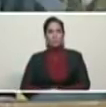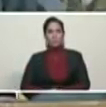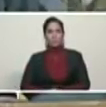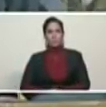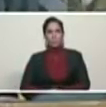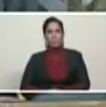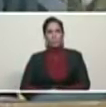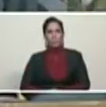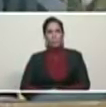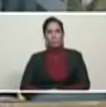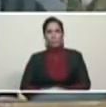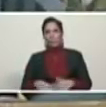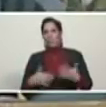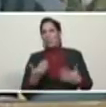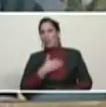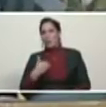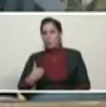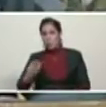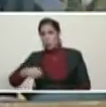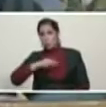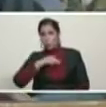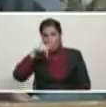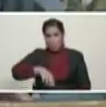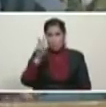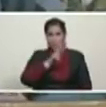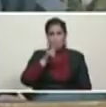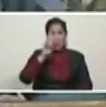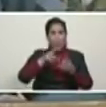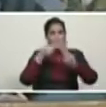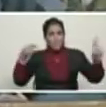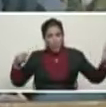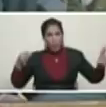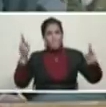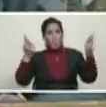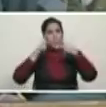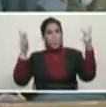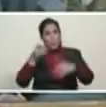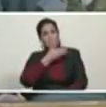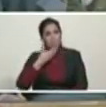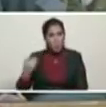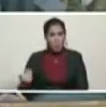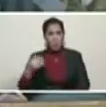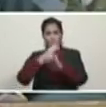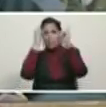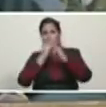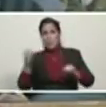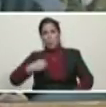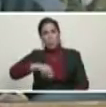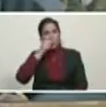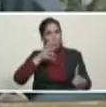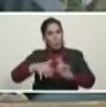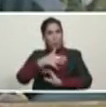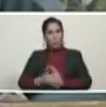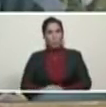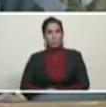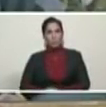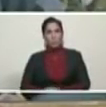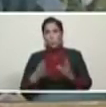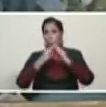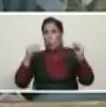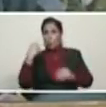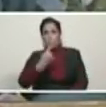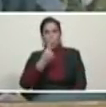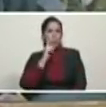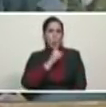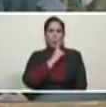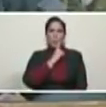¿Qué es lo que más queremos? Paz, prosperidad, mejoría, felicidad para nuestro pueblo. Todo eso tiene un solo nombre, ustedes